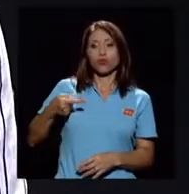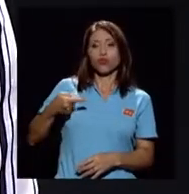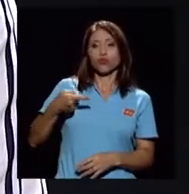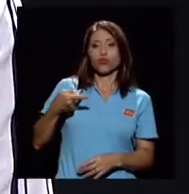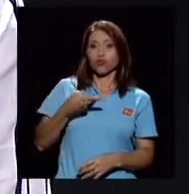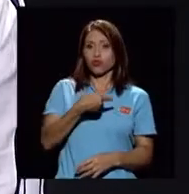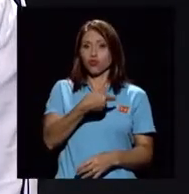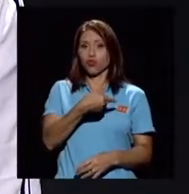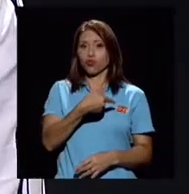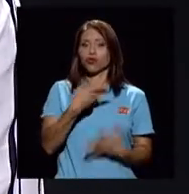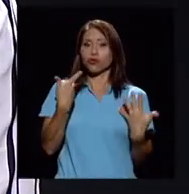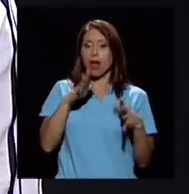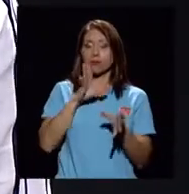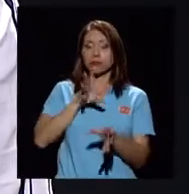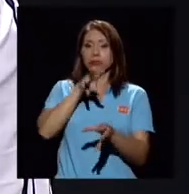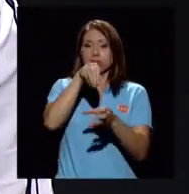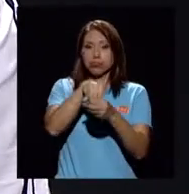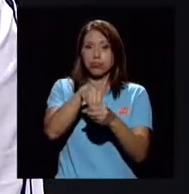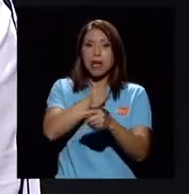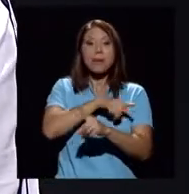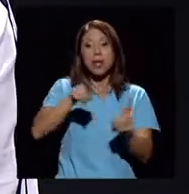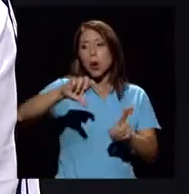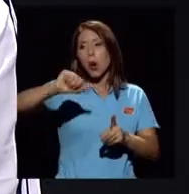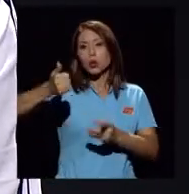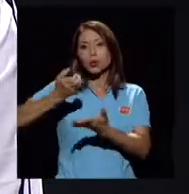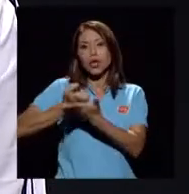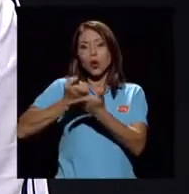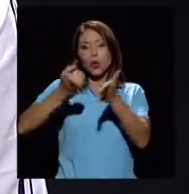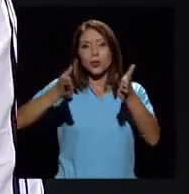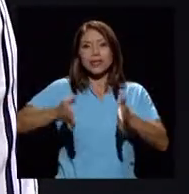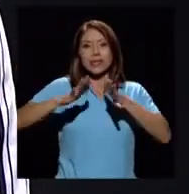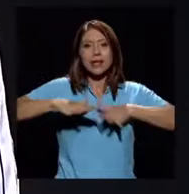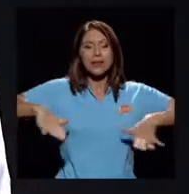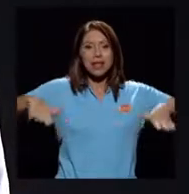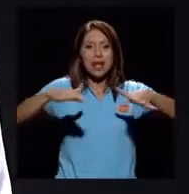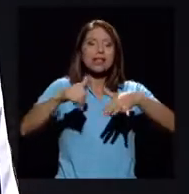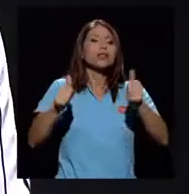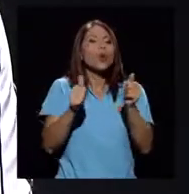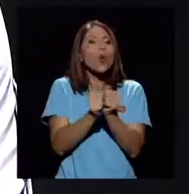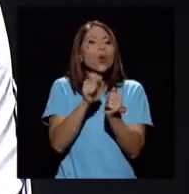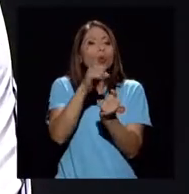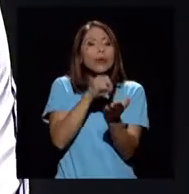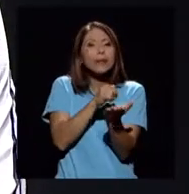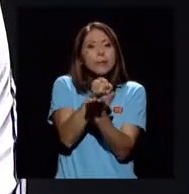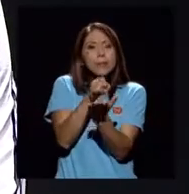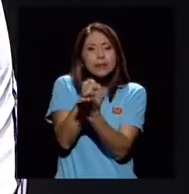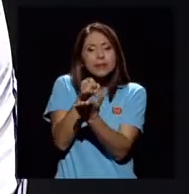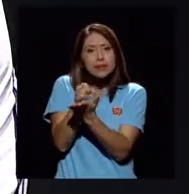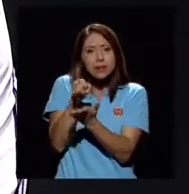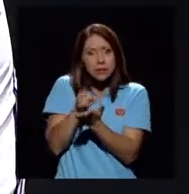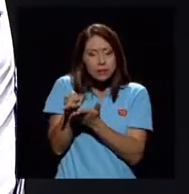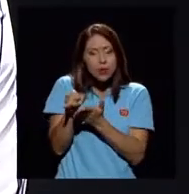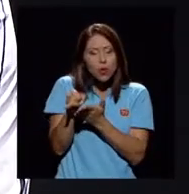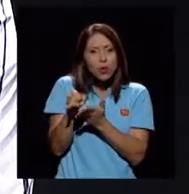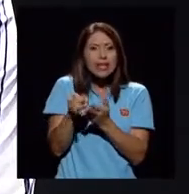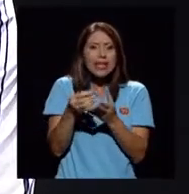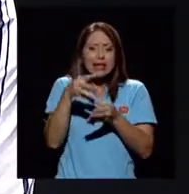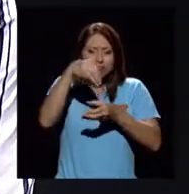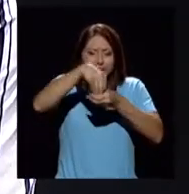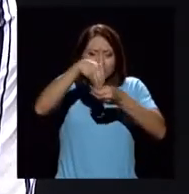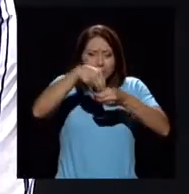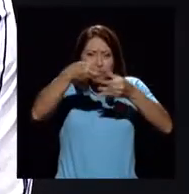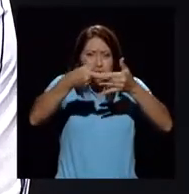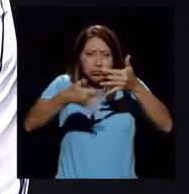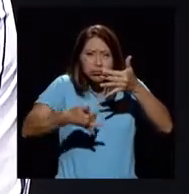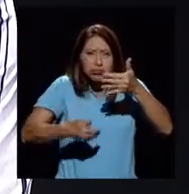parte, pero hay otros economistas ambientales con una agenda de investigación que cubre bastantes temas, porque cubre